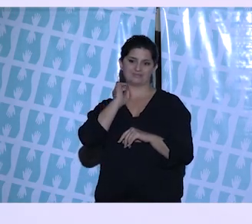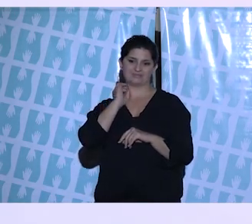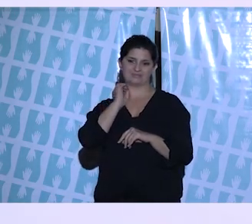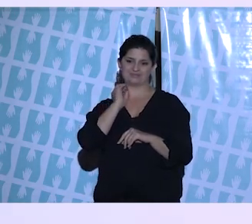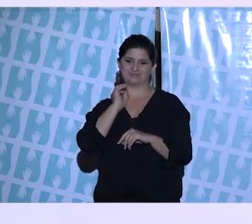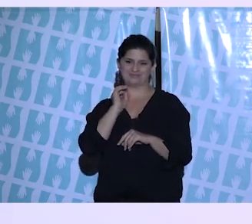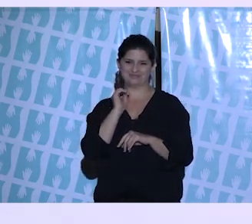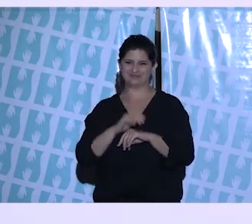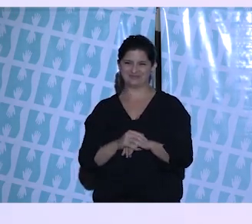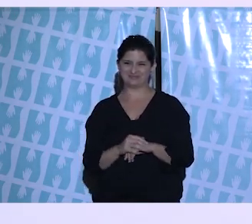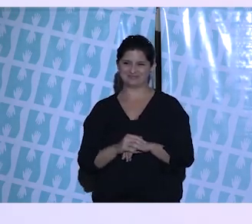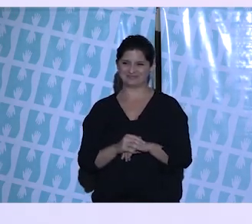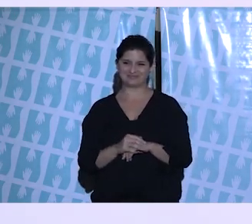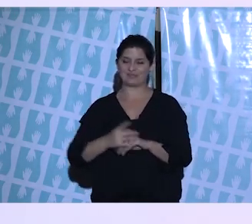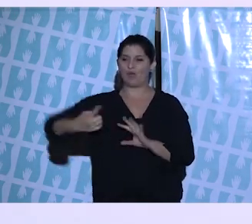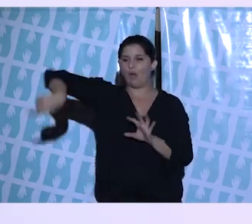Nosotros sabemos